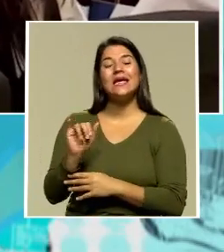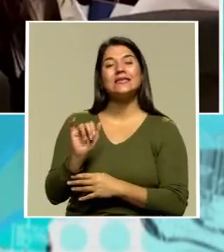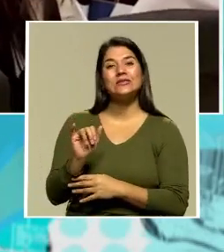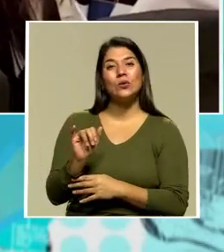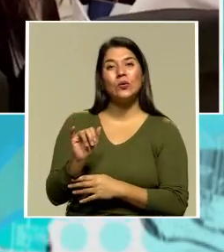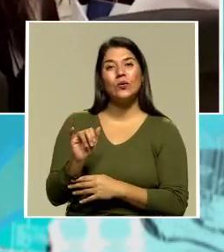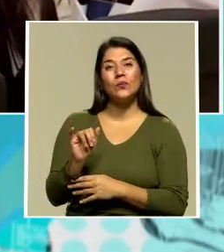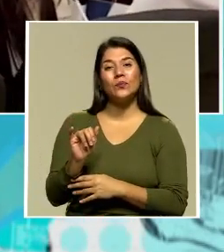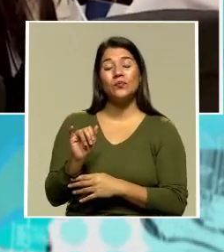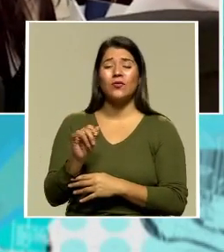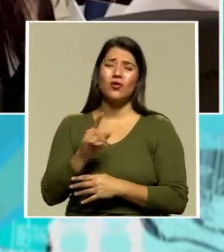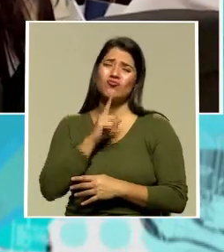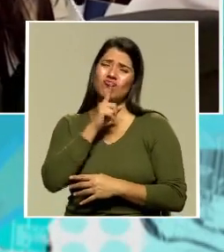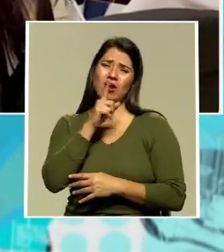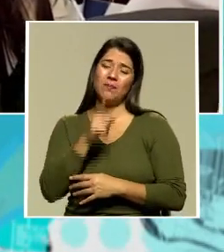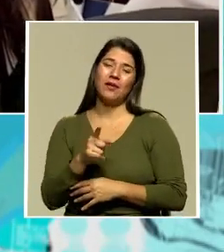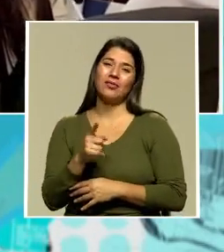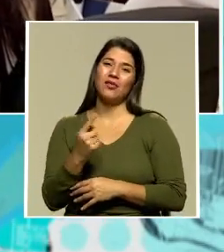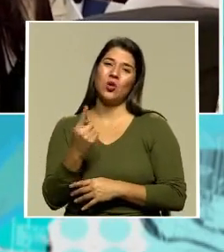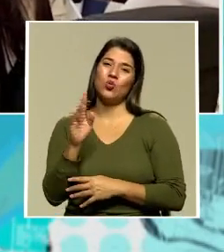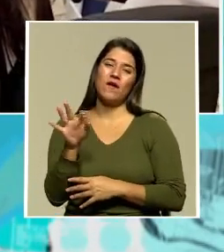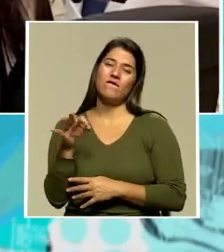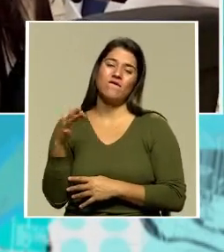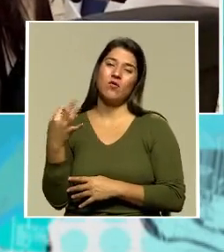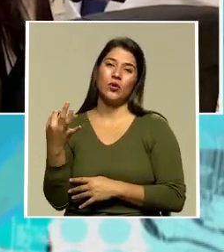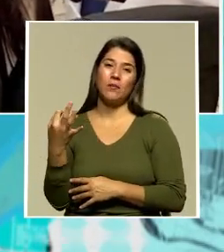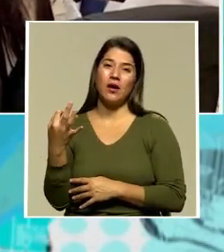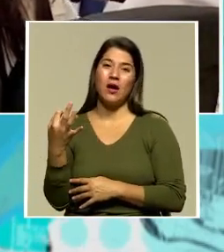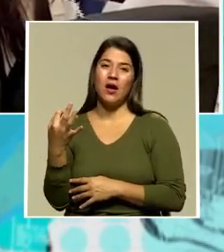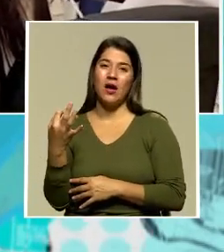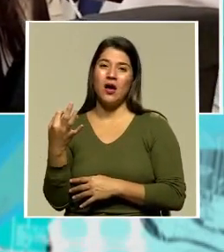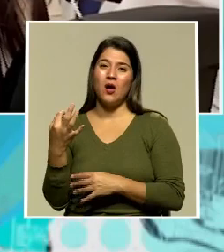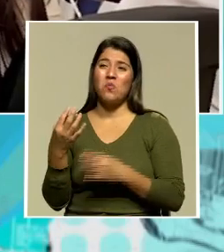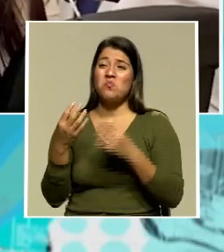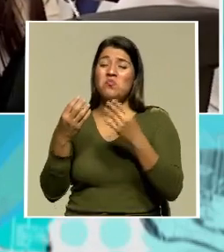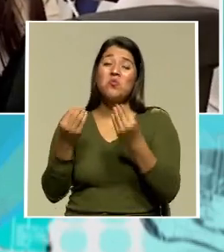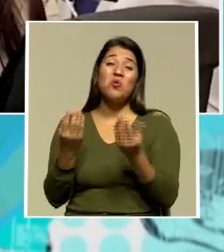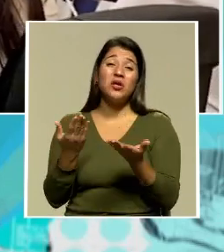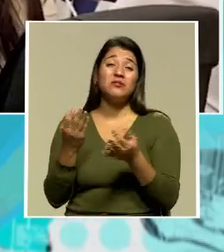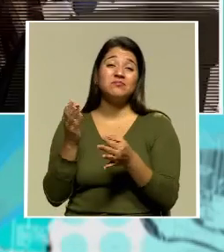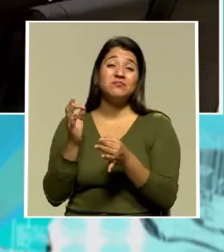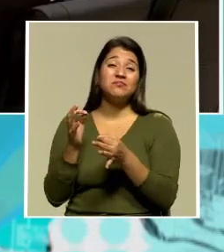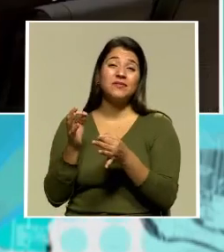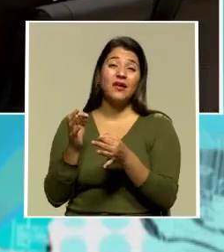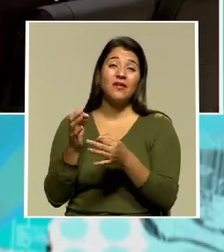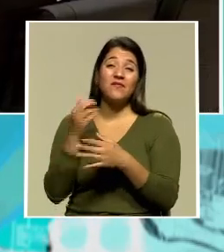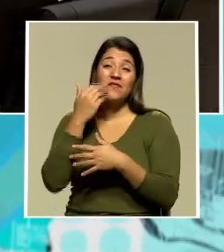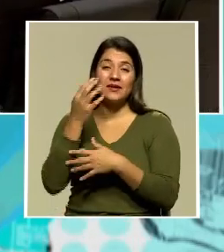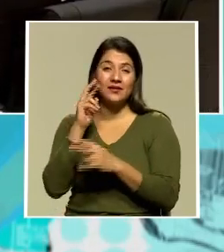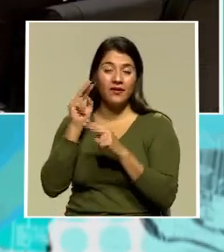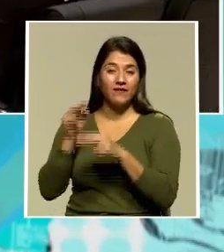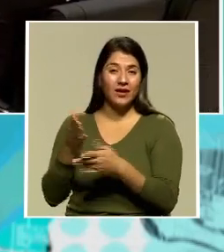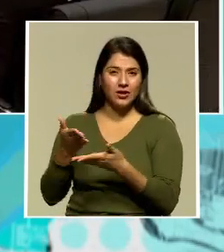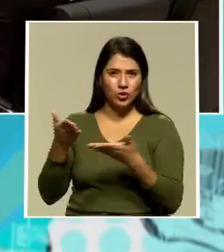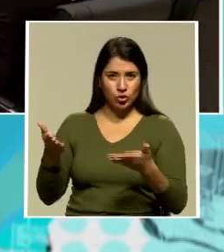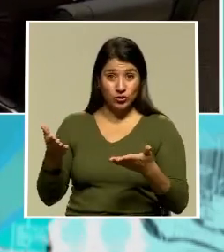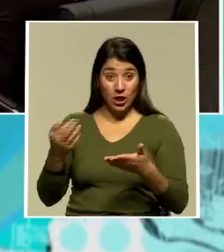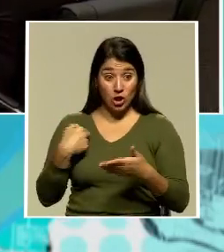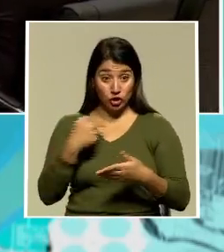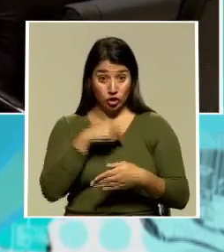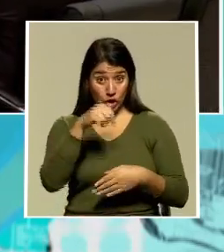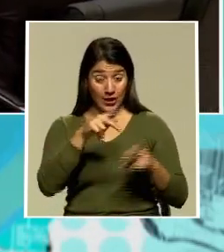pues, en realidad es una manera muy estrecha de ver las cosas. Nosotros en el Faro hemos revelado en